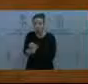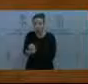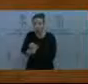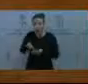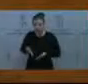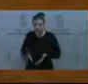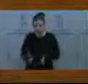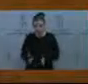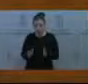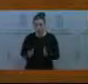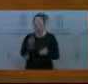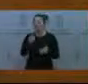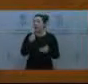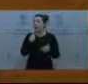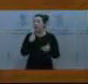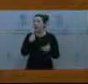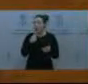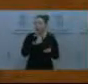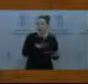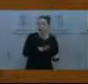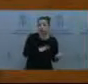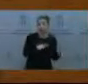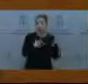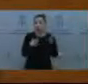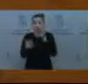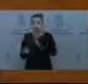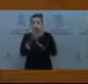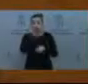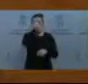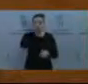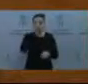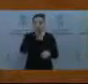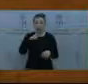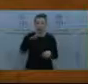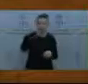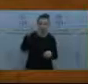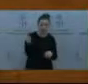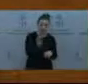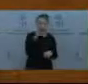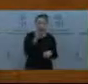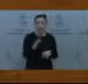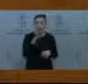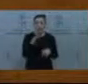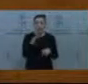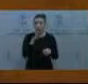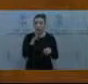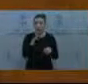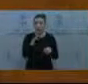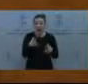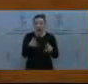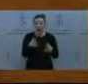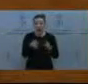las diversas comunidades autónomas y, por tanto, el desarraigo familiar en buena medida hace que un